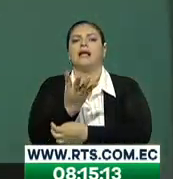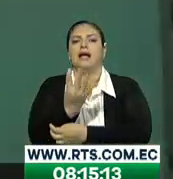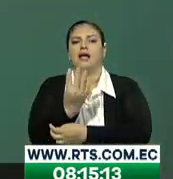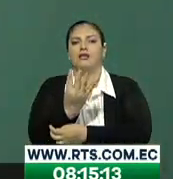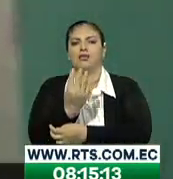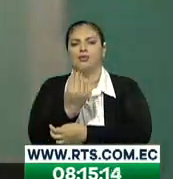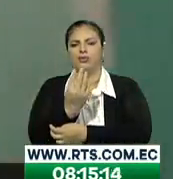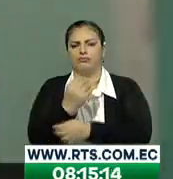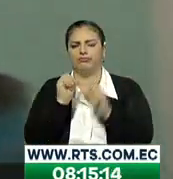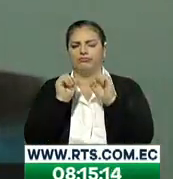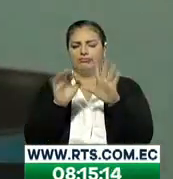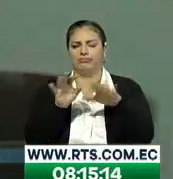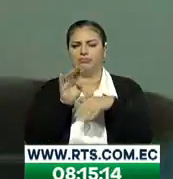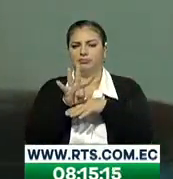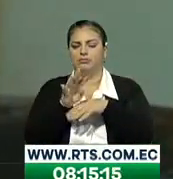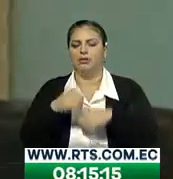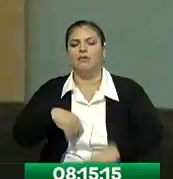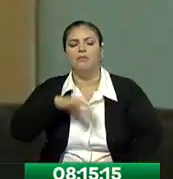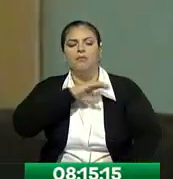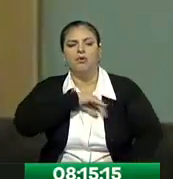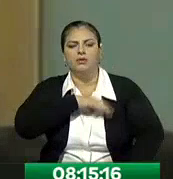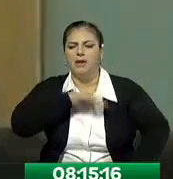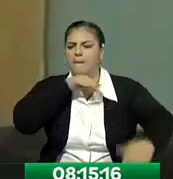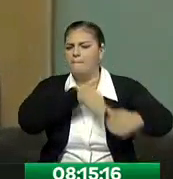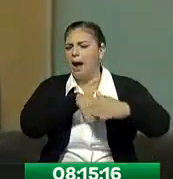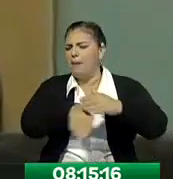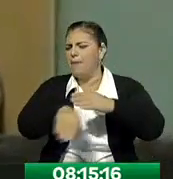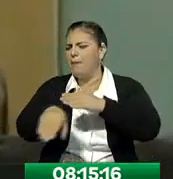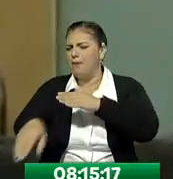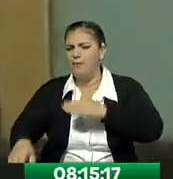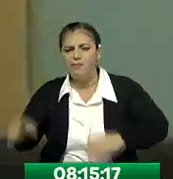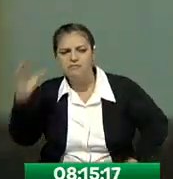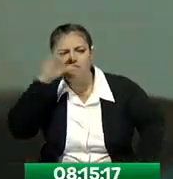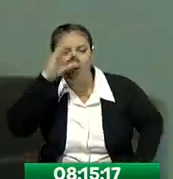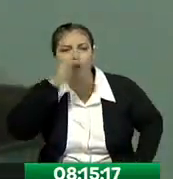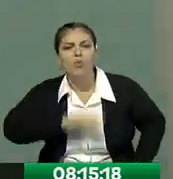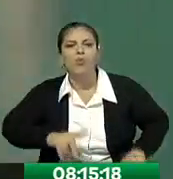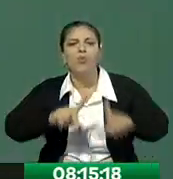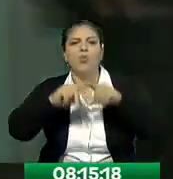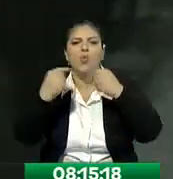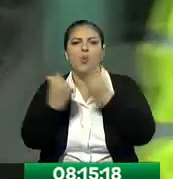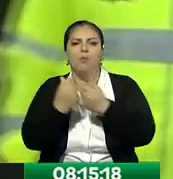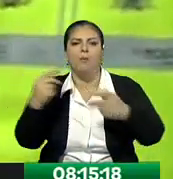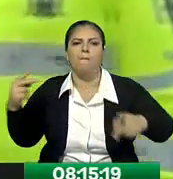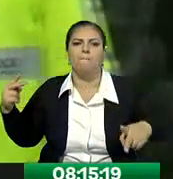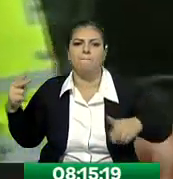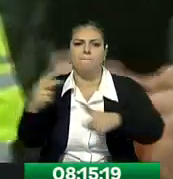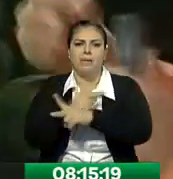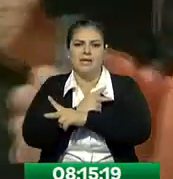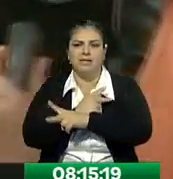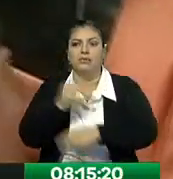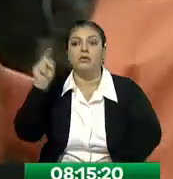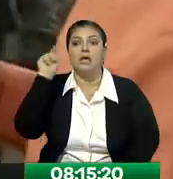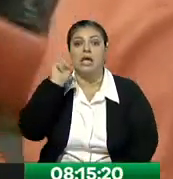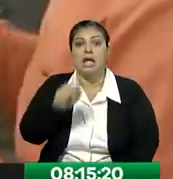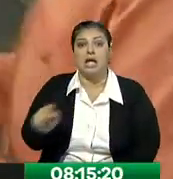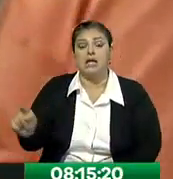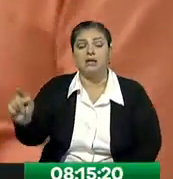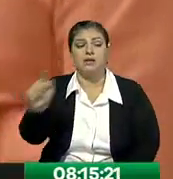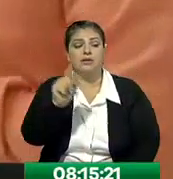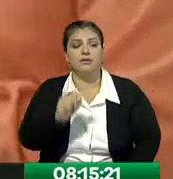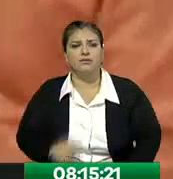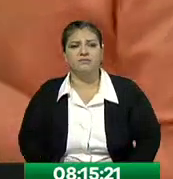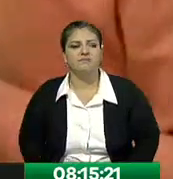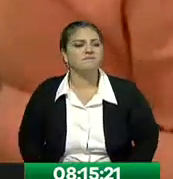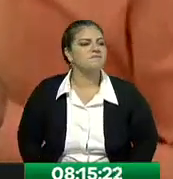podido desarticular una supuesta organización delictiva dedicada al delito de secuestro extorsivo. Muy buenos